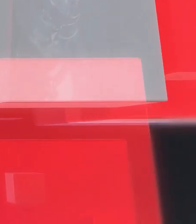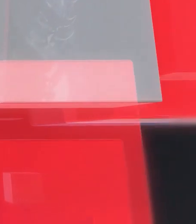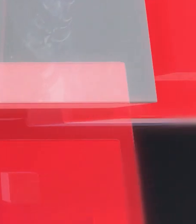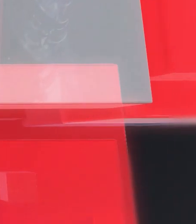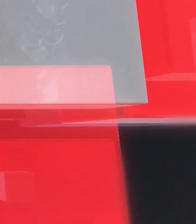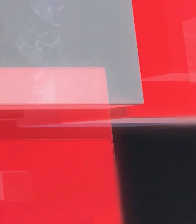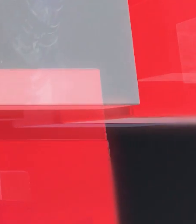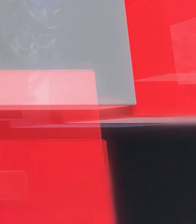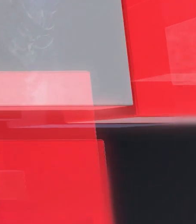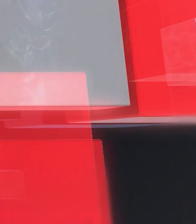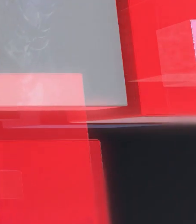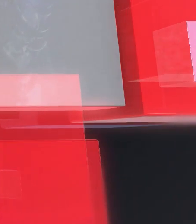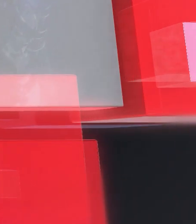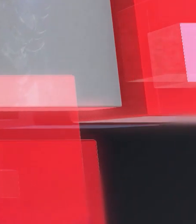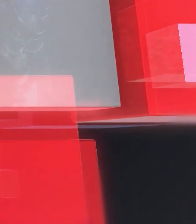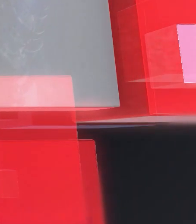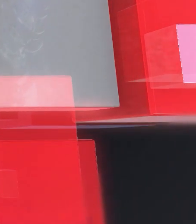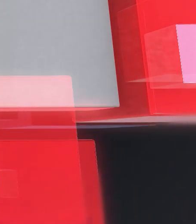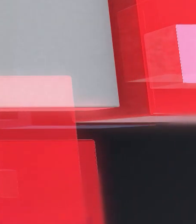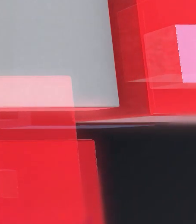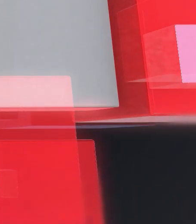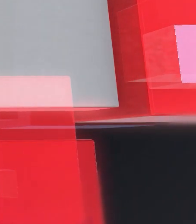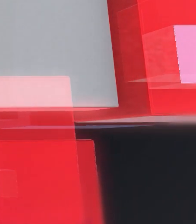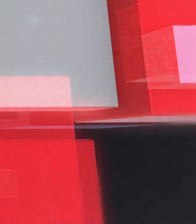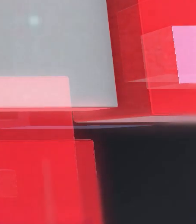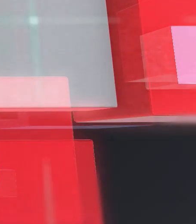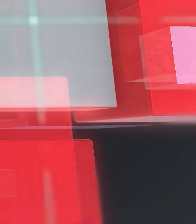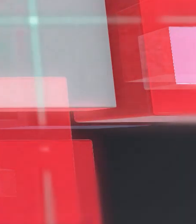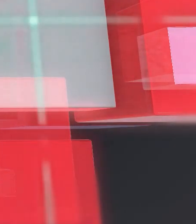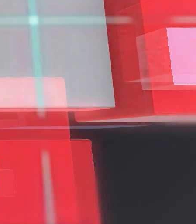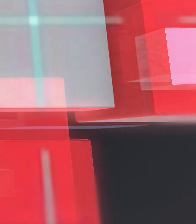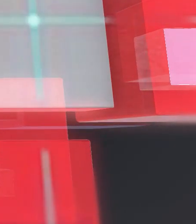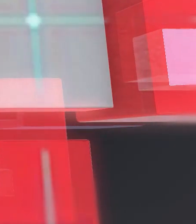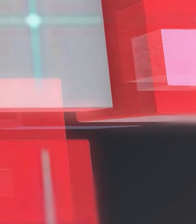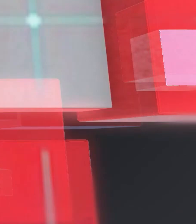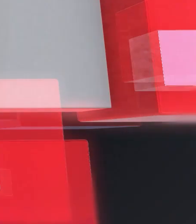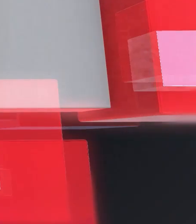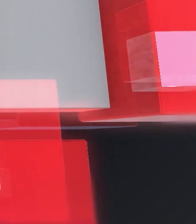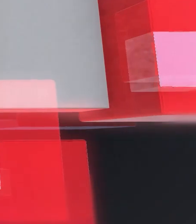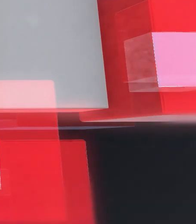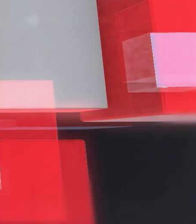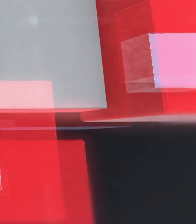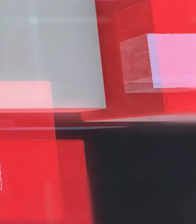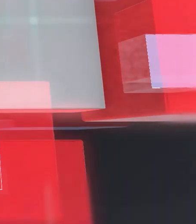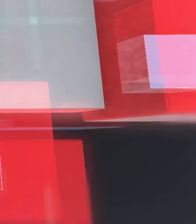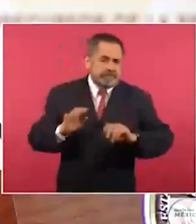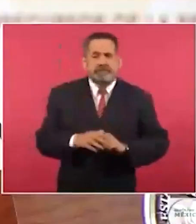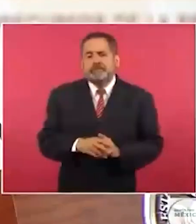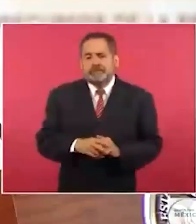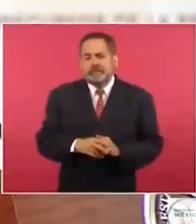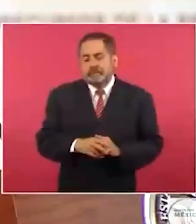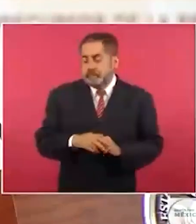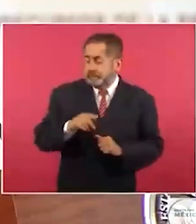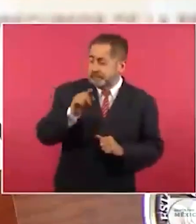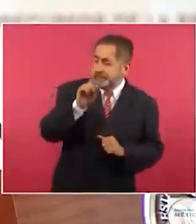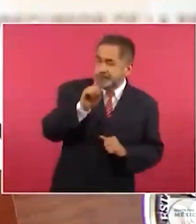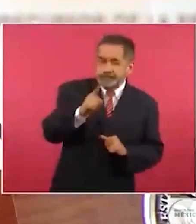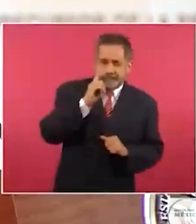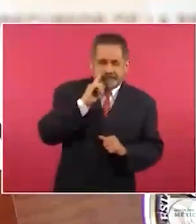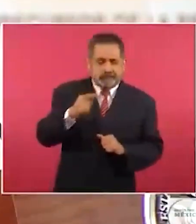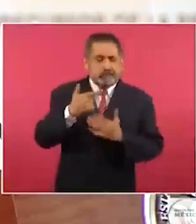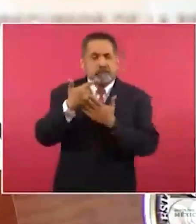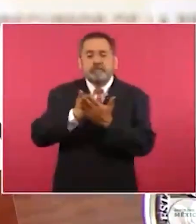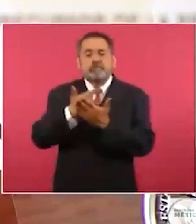Durante la conferencia matutina, el presidente Andrés Manuel López Obrador informó que hay una disminución de asistencia en la educación básica. Ante